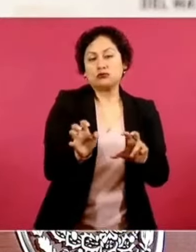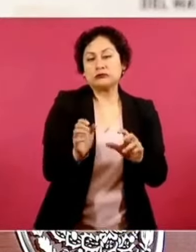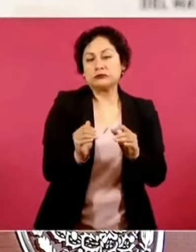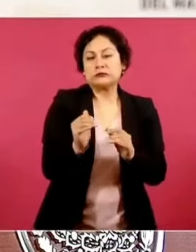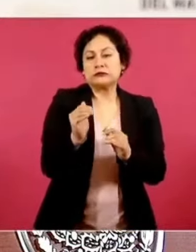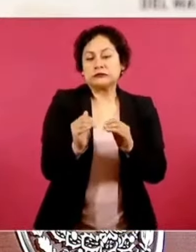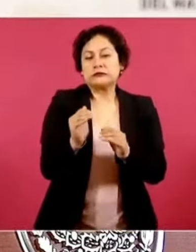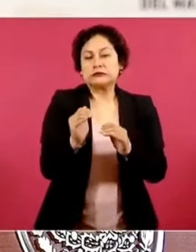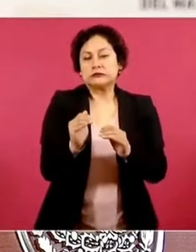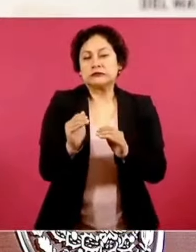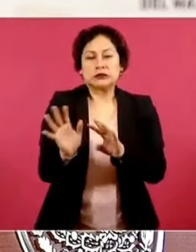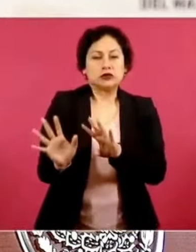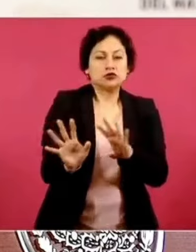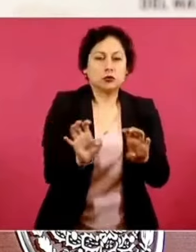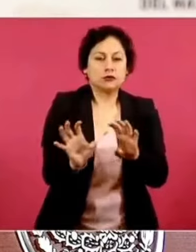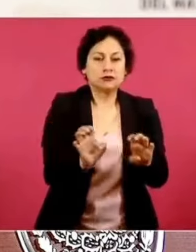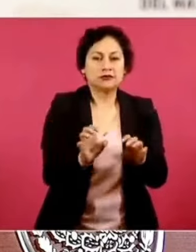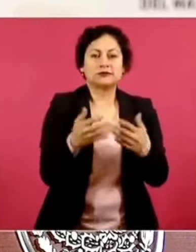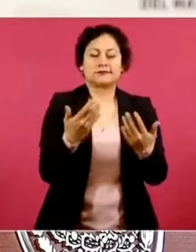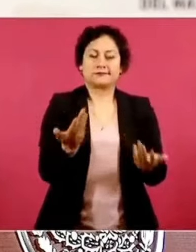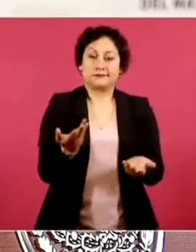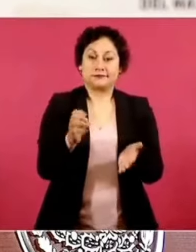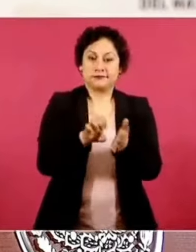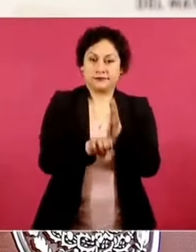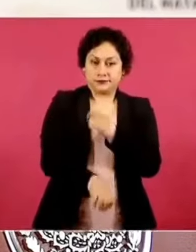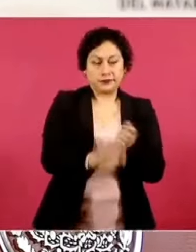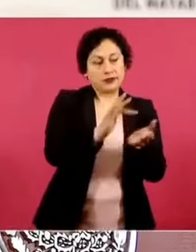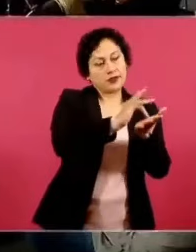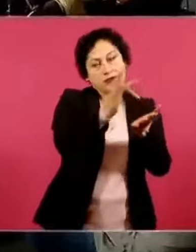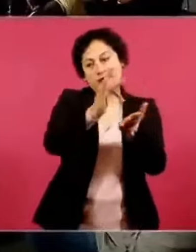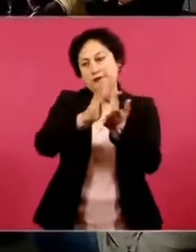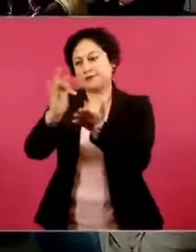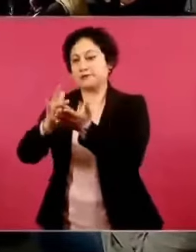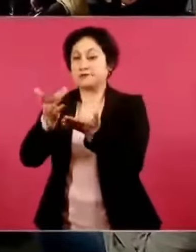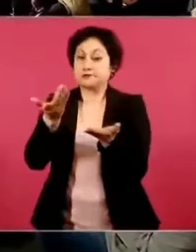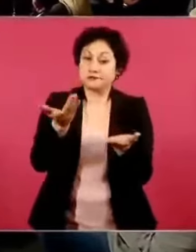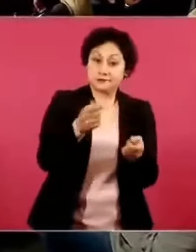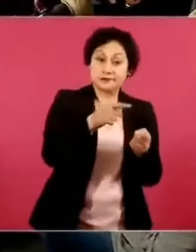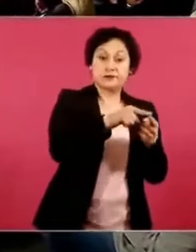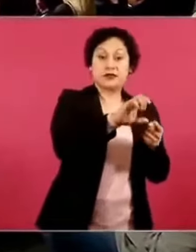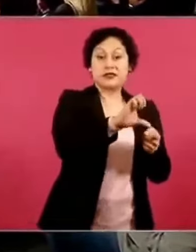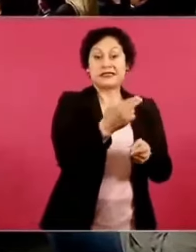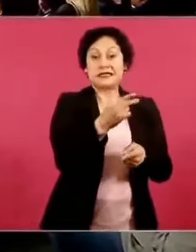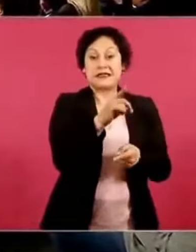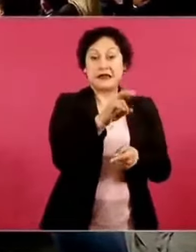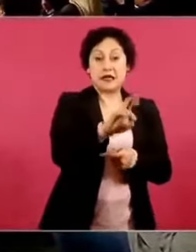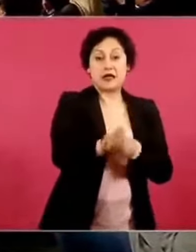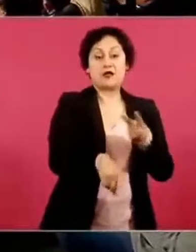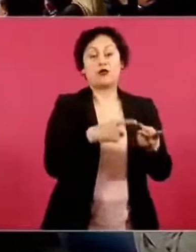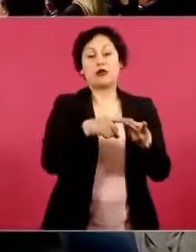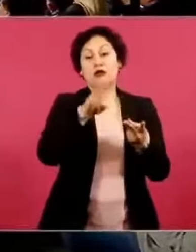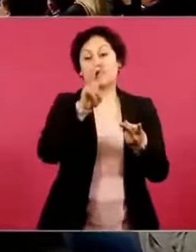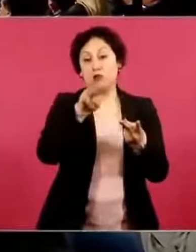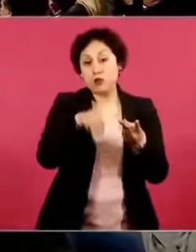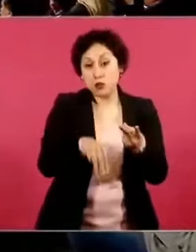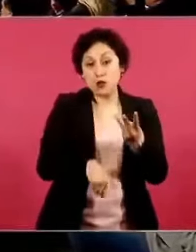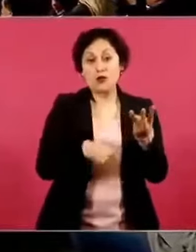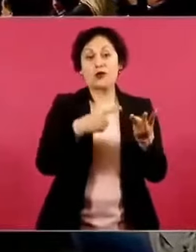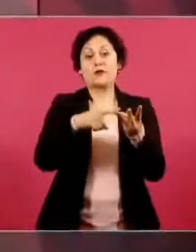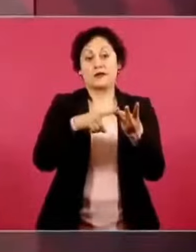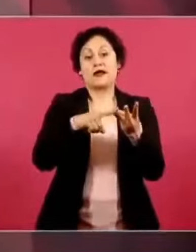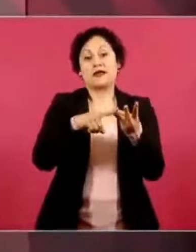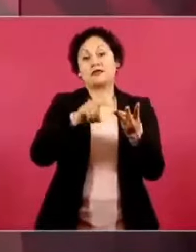800 agradecemos a chedrau agradecemos a Walmart a Soriana y